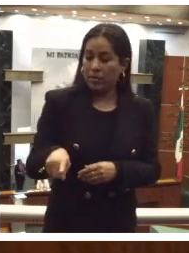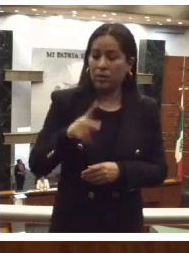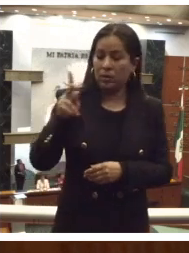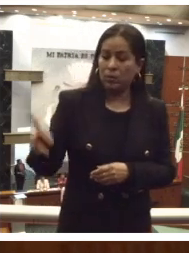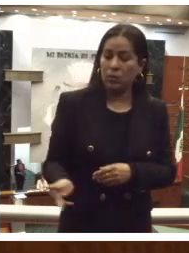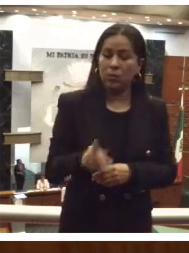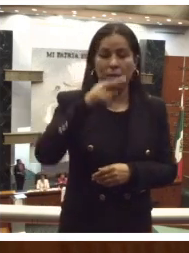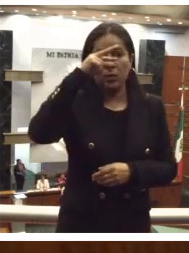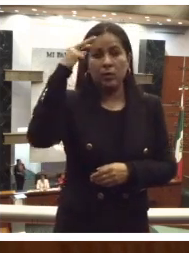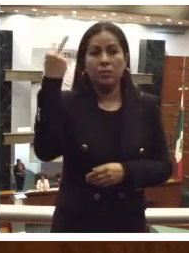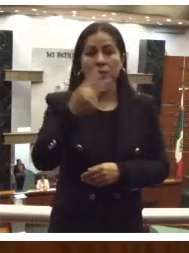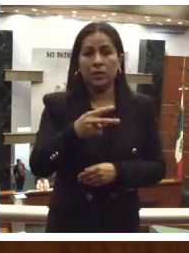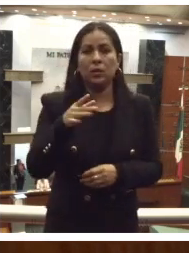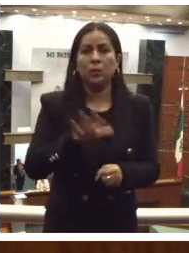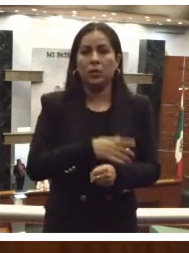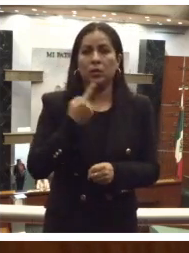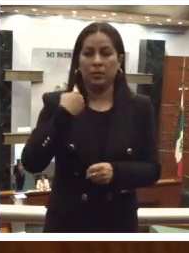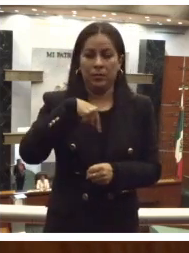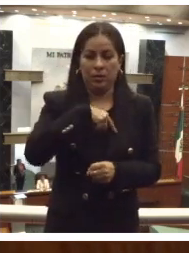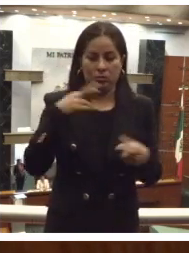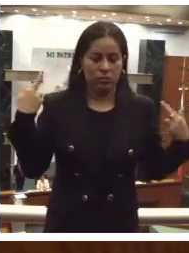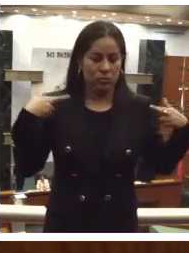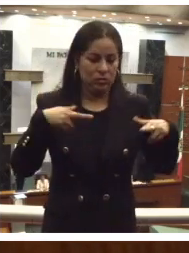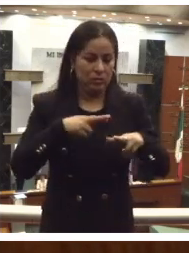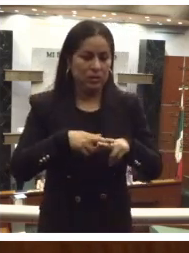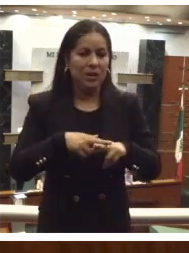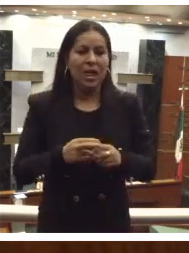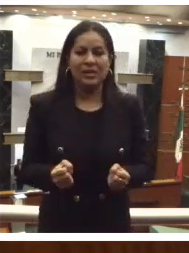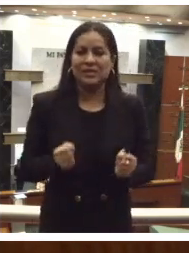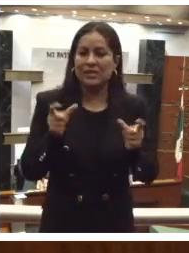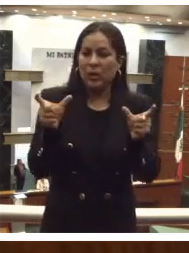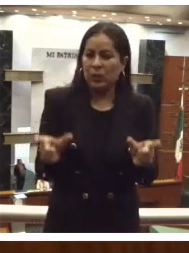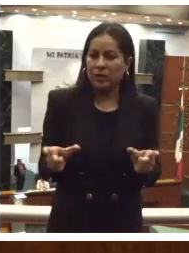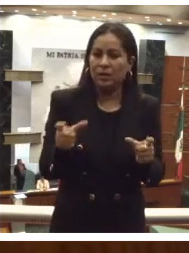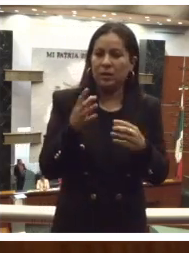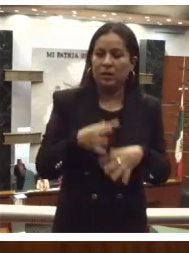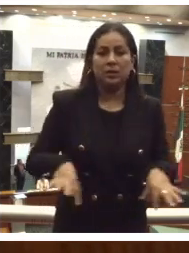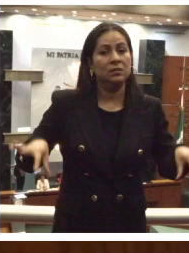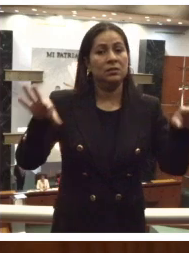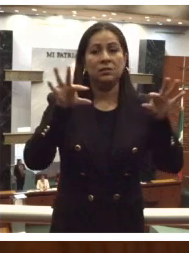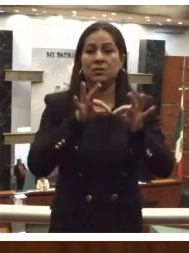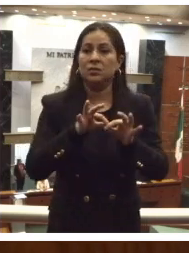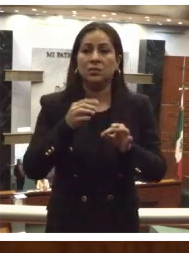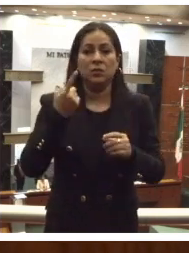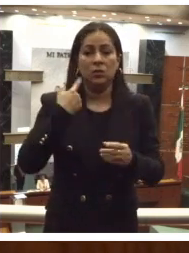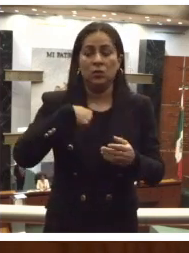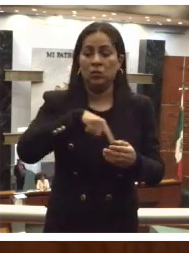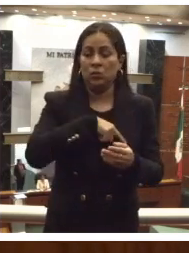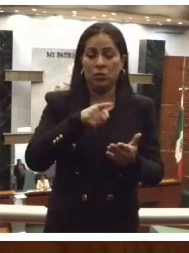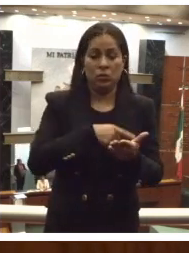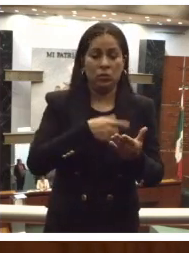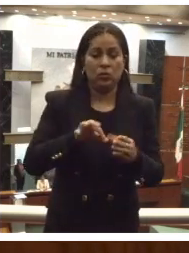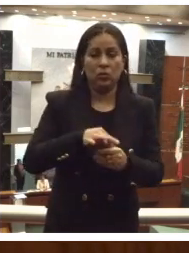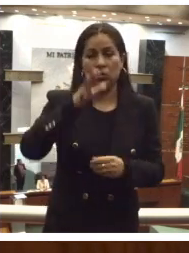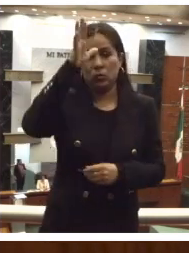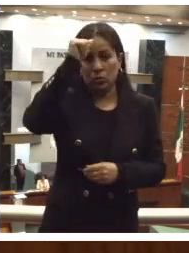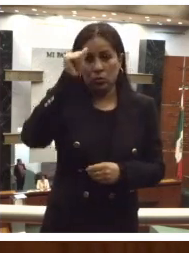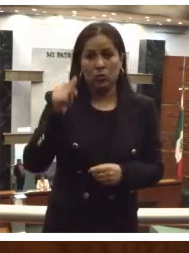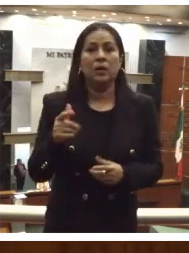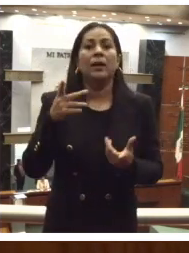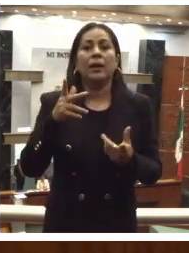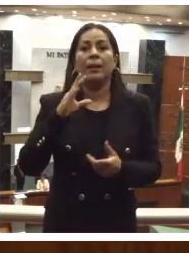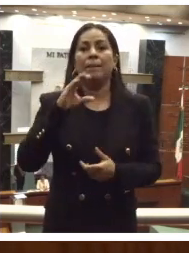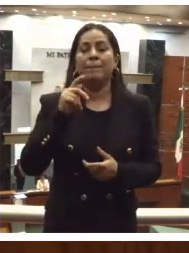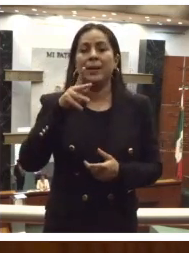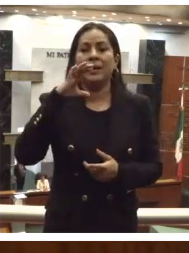pueblo de México, porque para nuestros representados la seguridad es imperativo, nuestro voto será a favor. el plan